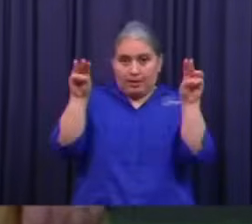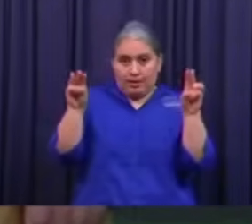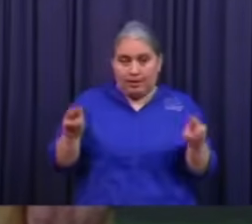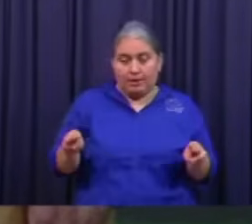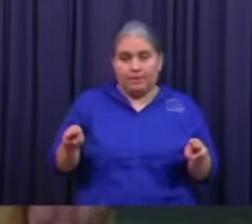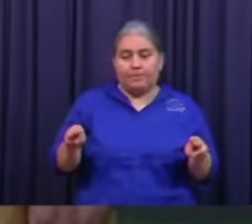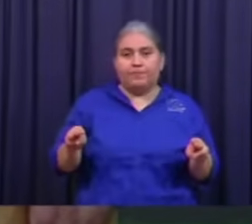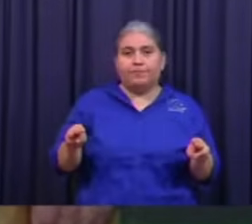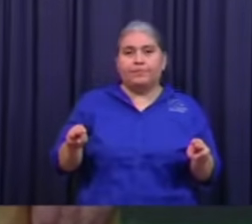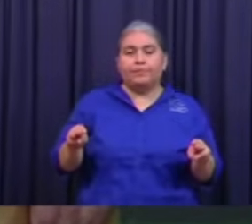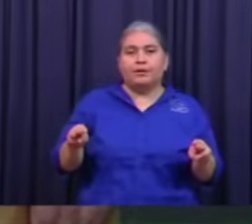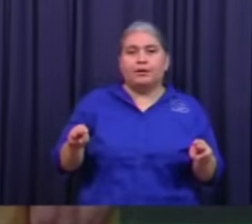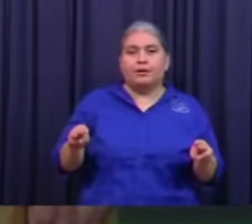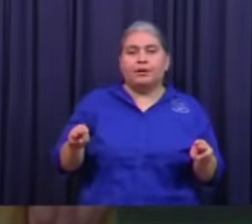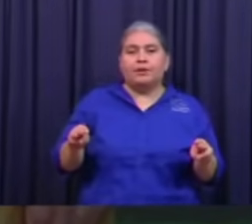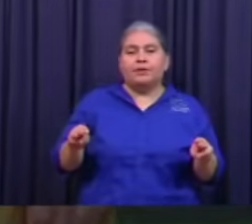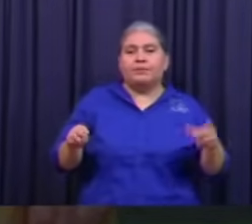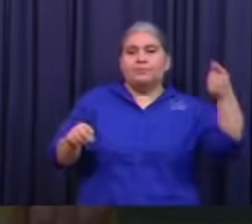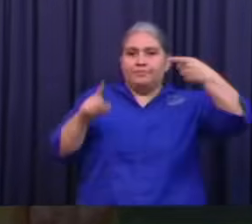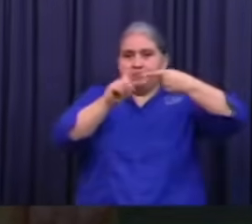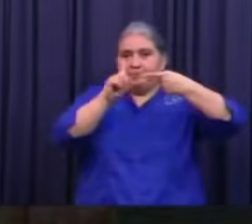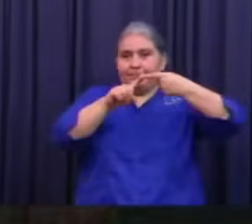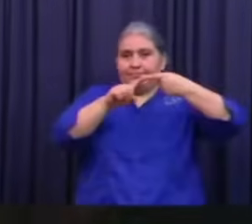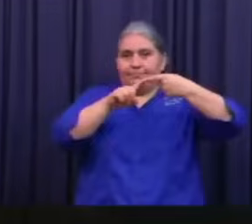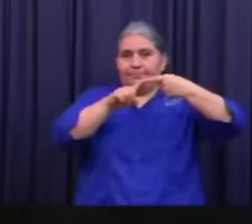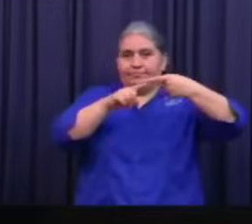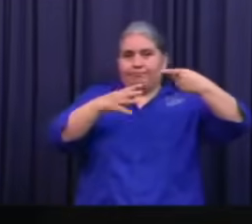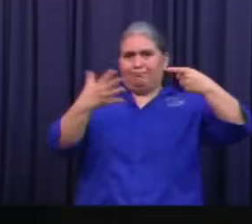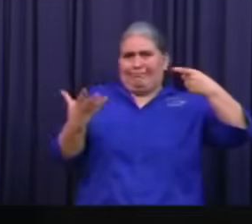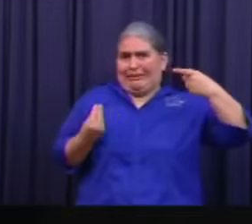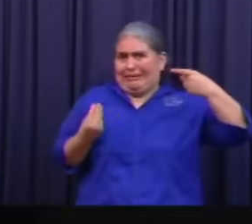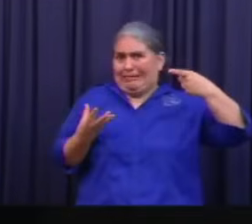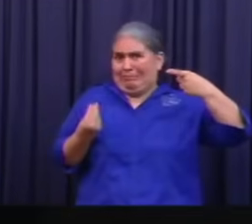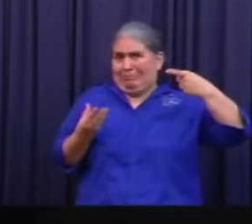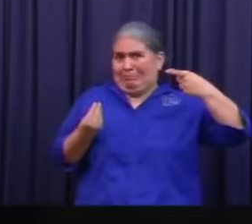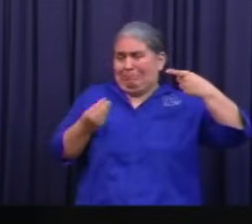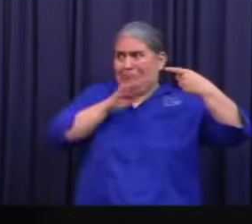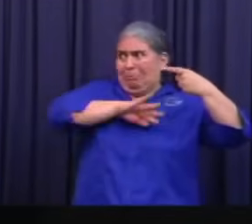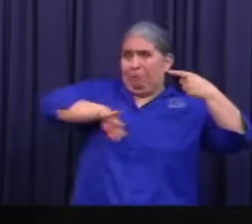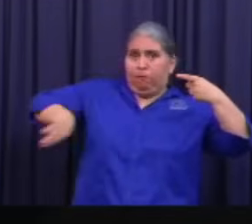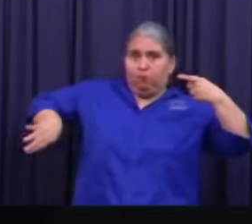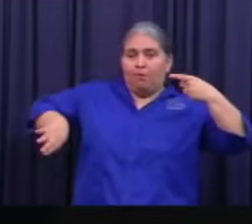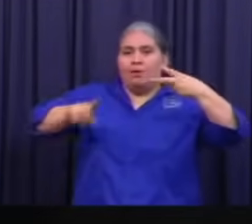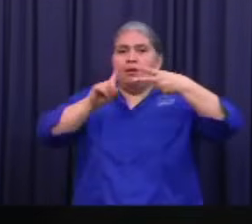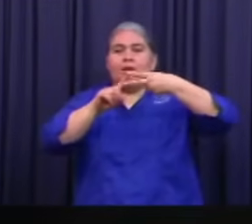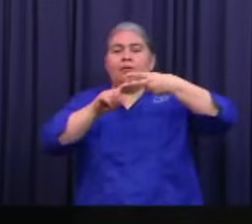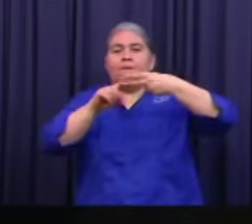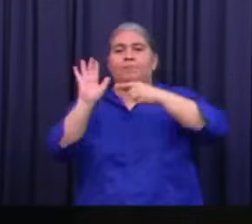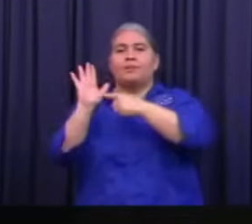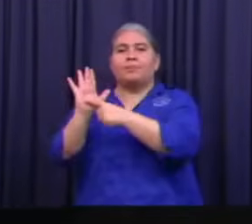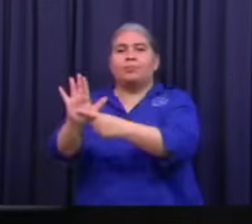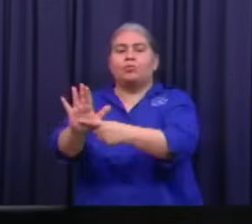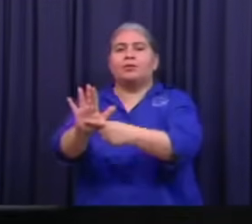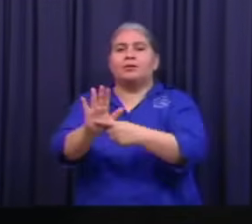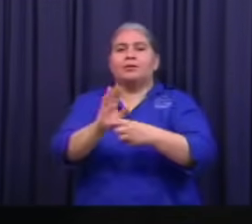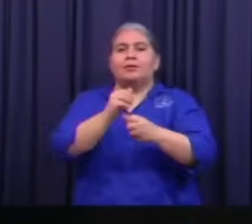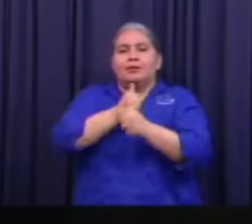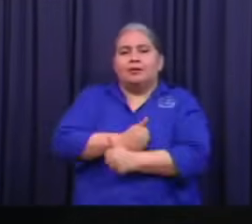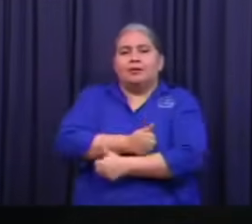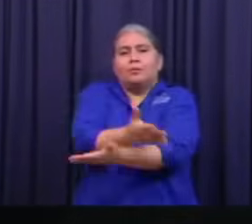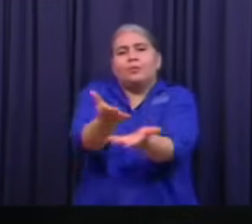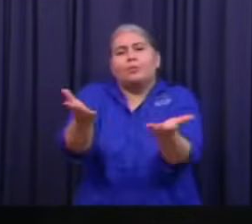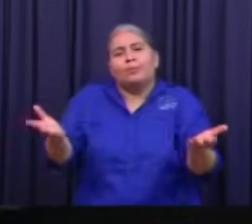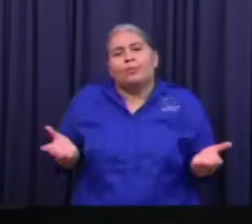era quita el miedo muestra bondad cumple El